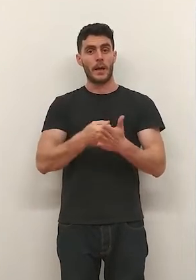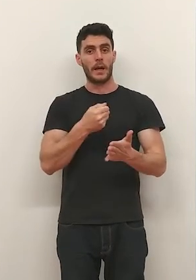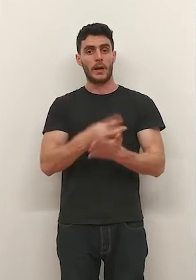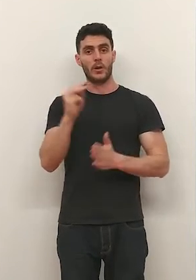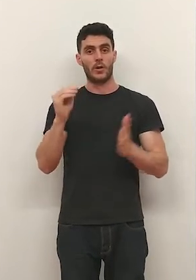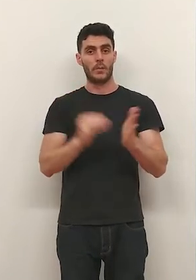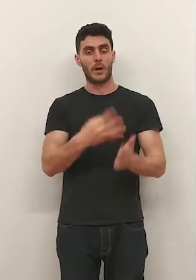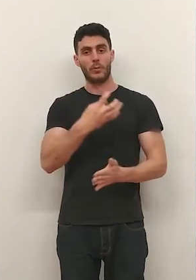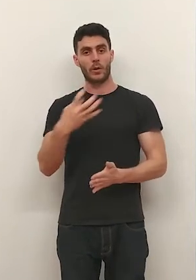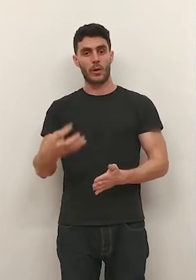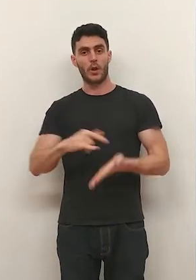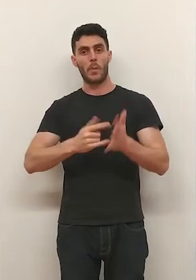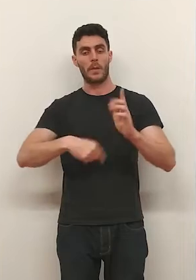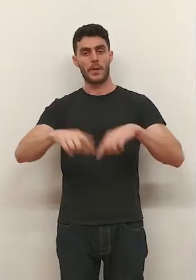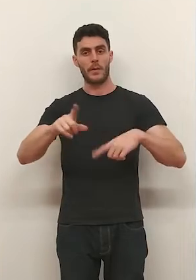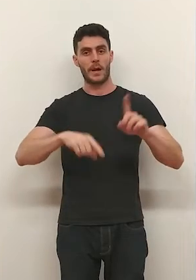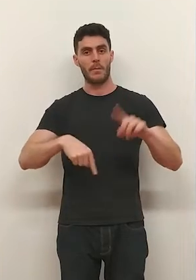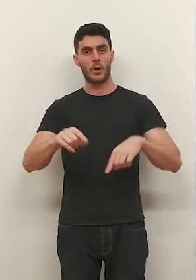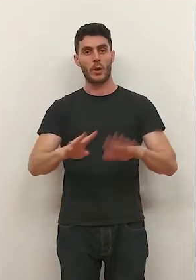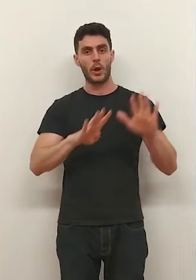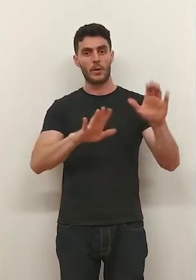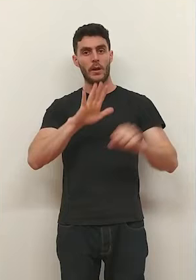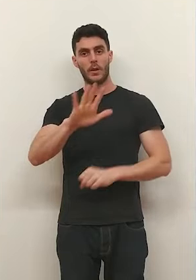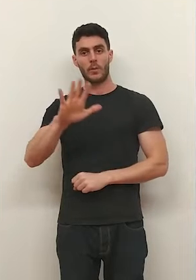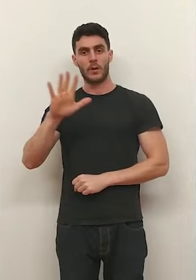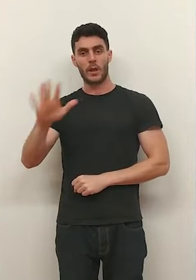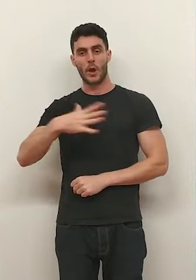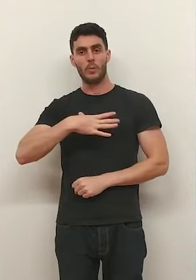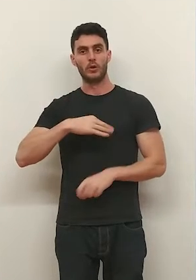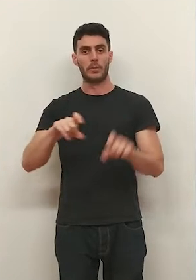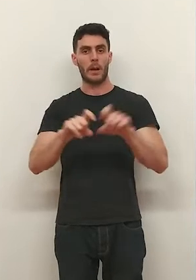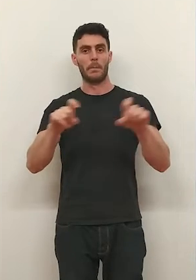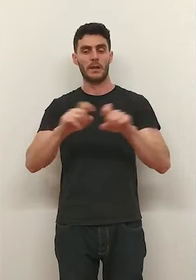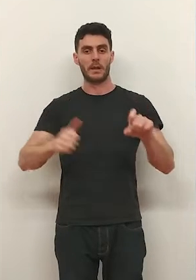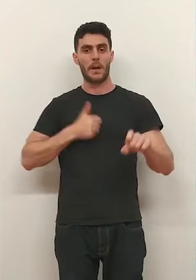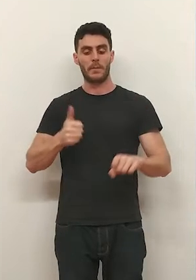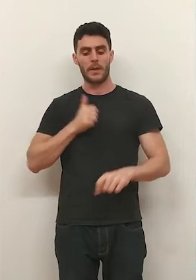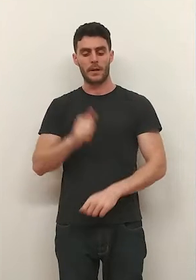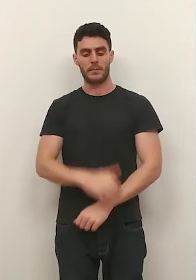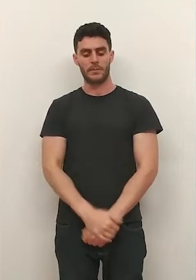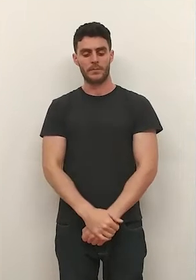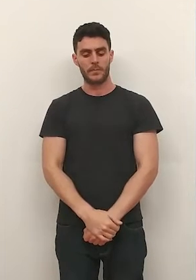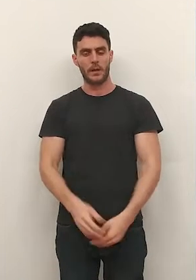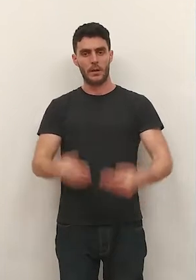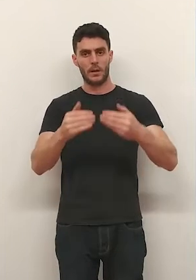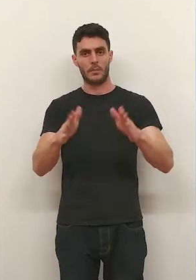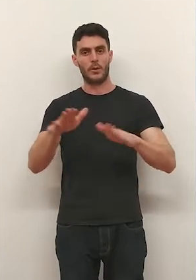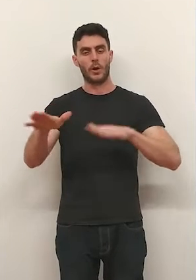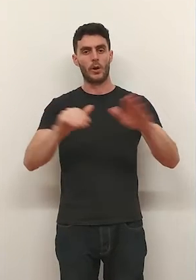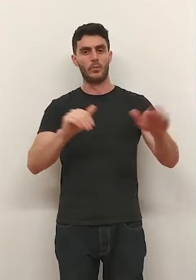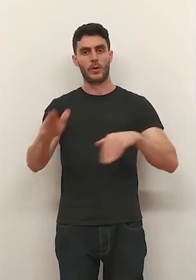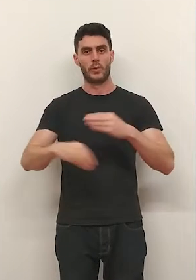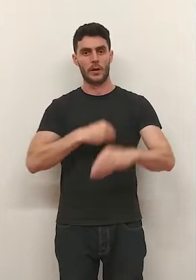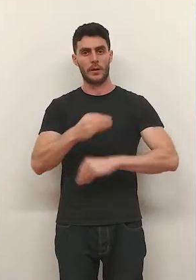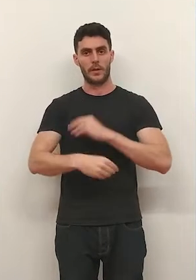más de 3.400 vehículos, siendo 955 las posibles empresas beneficiarias. La apertura de la convocatoria